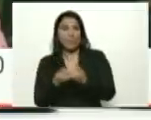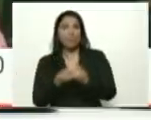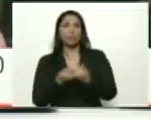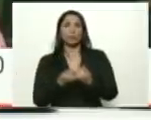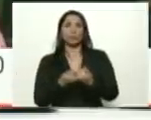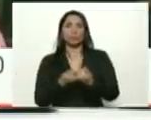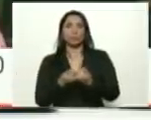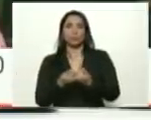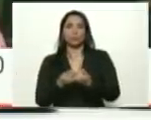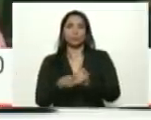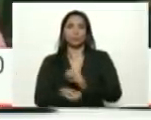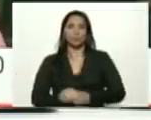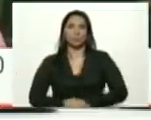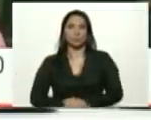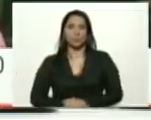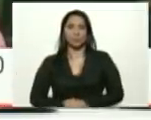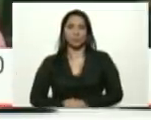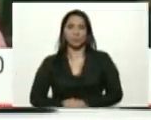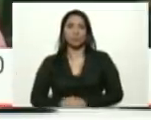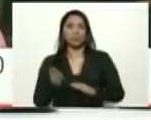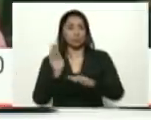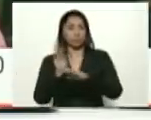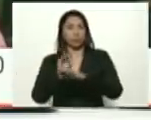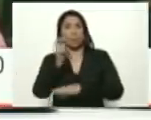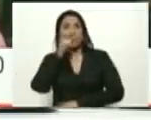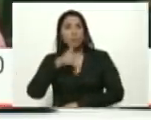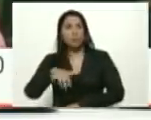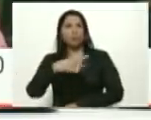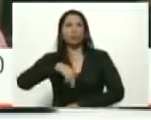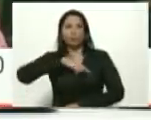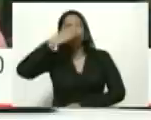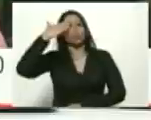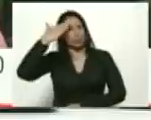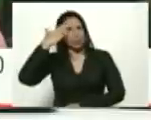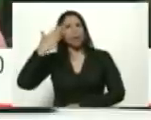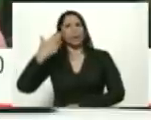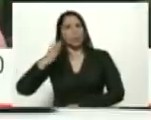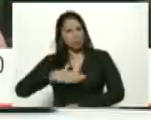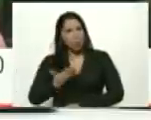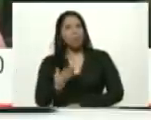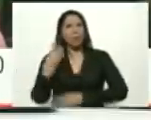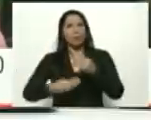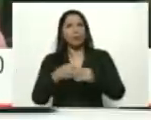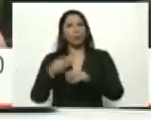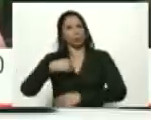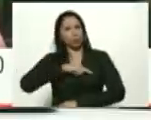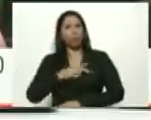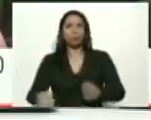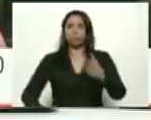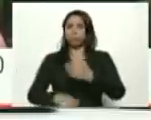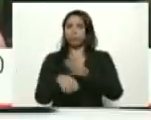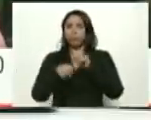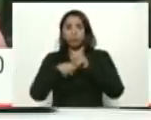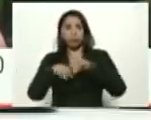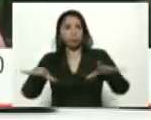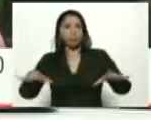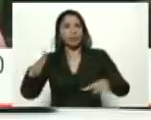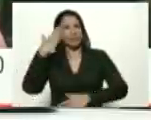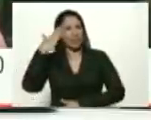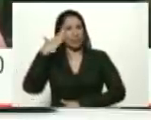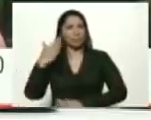precio. Protejamos al pueblo. Nosotros sabemos hacerlo. Vamos a desplegarnos para que